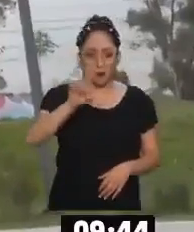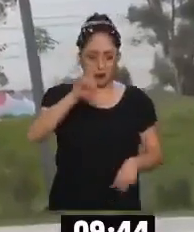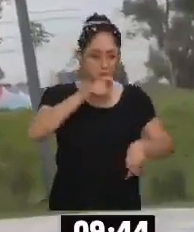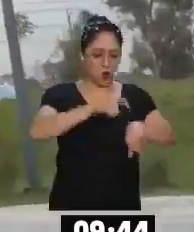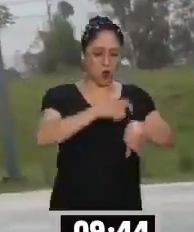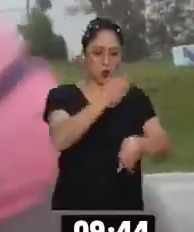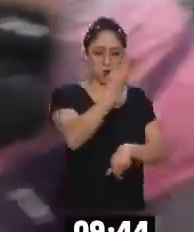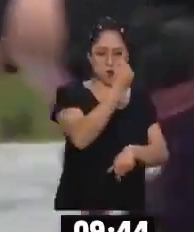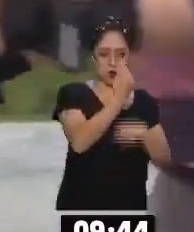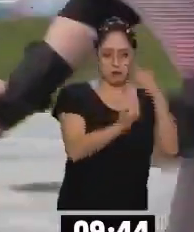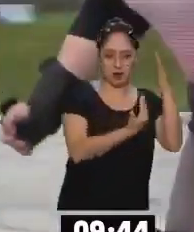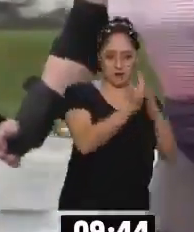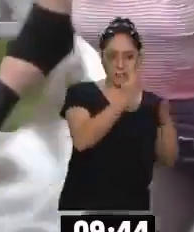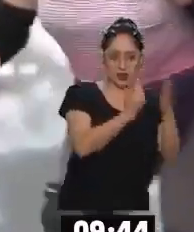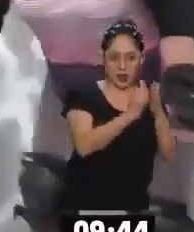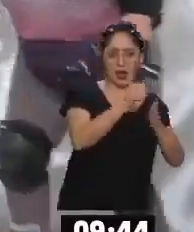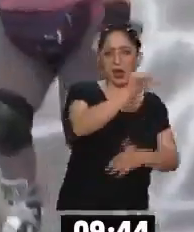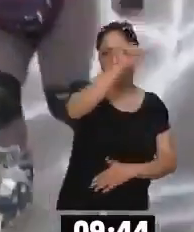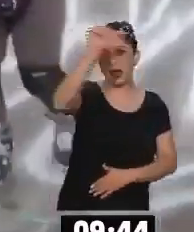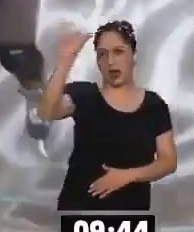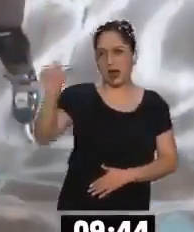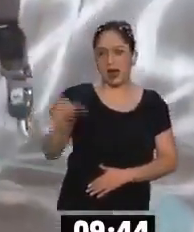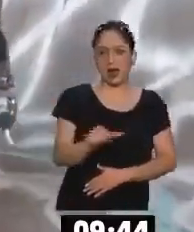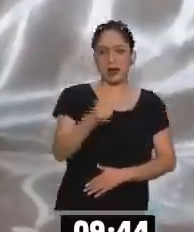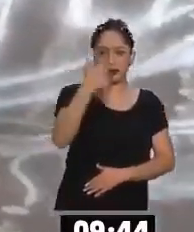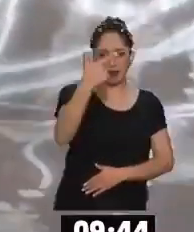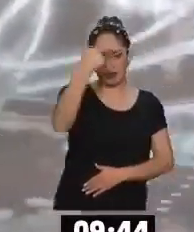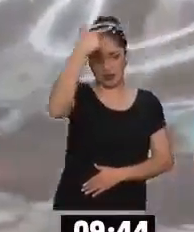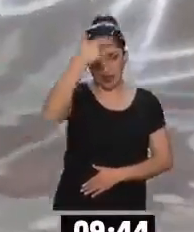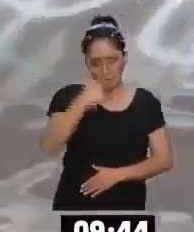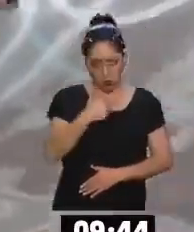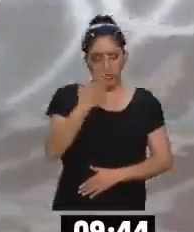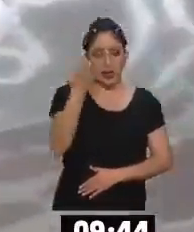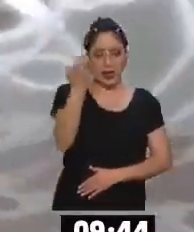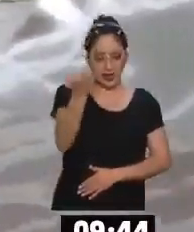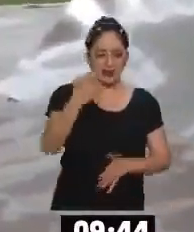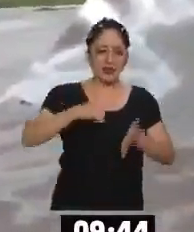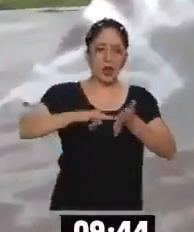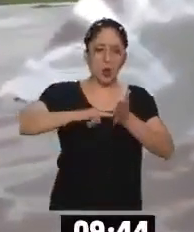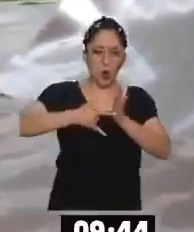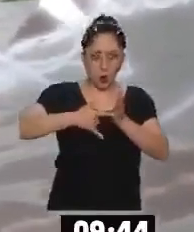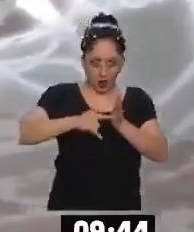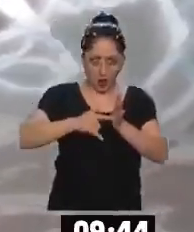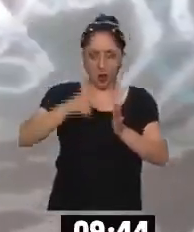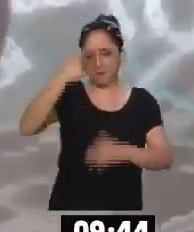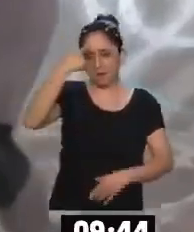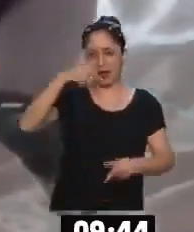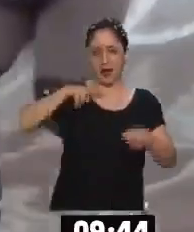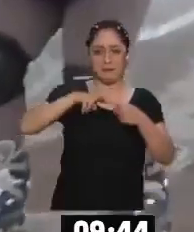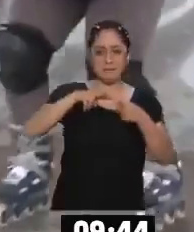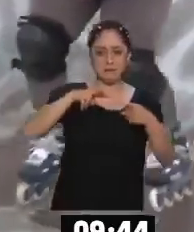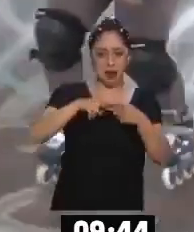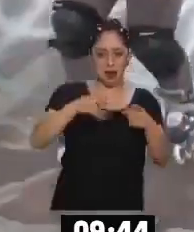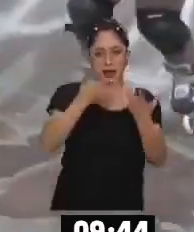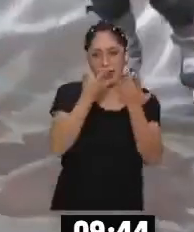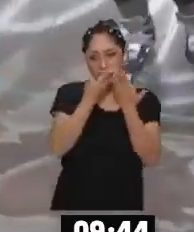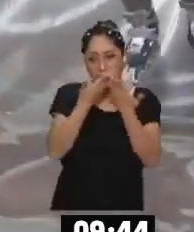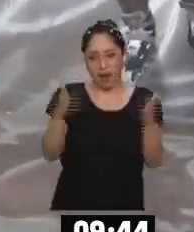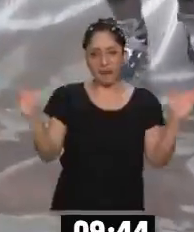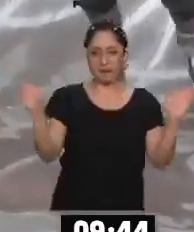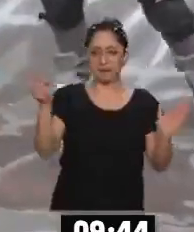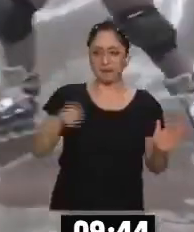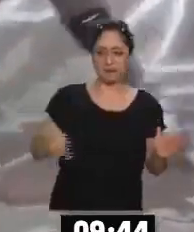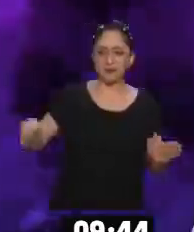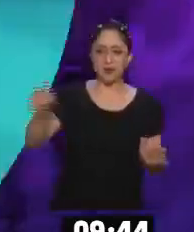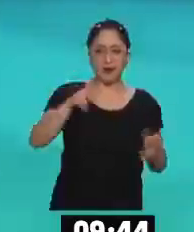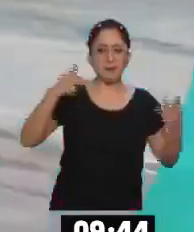de la mañana a las 7 de la noche. Es el horario promedio en la que el parque está abierto para el disfrute de la